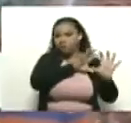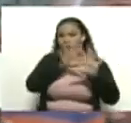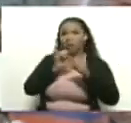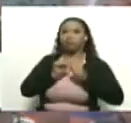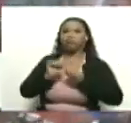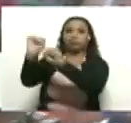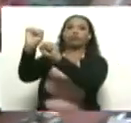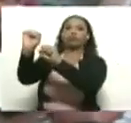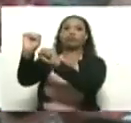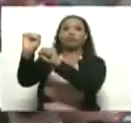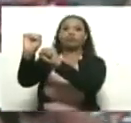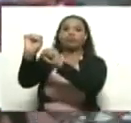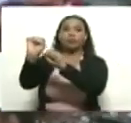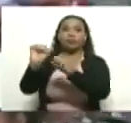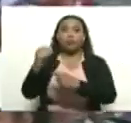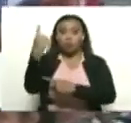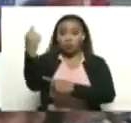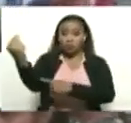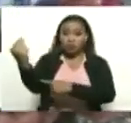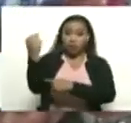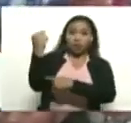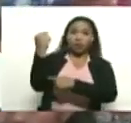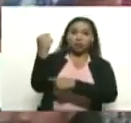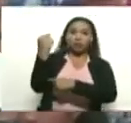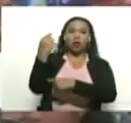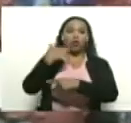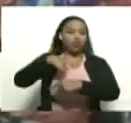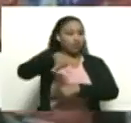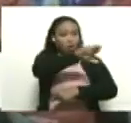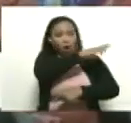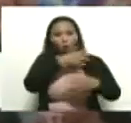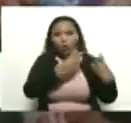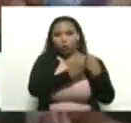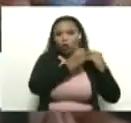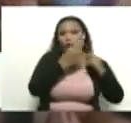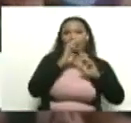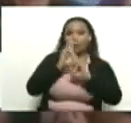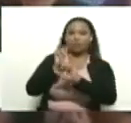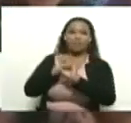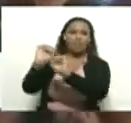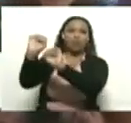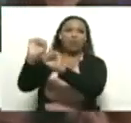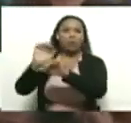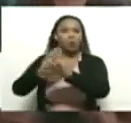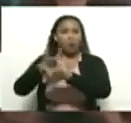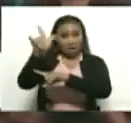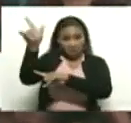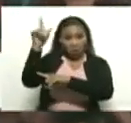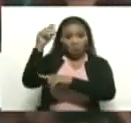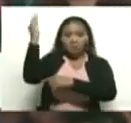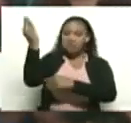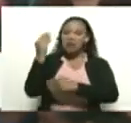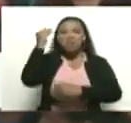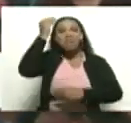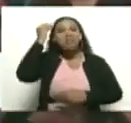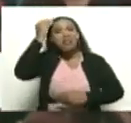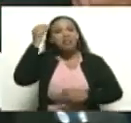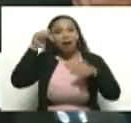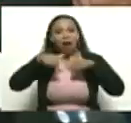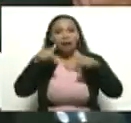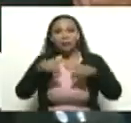uno, se mete con todos. Porque ellos, mire, ellos van a venir.